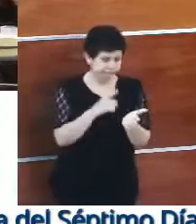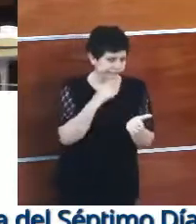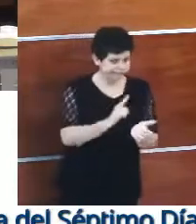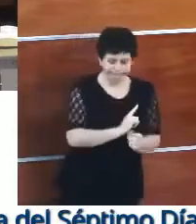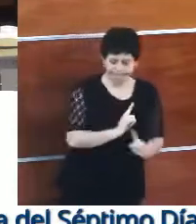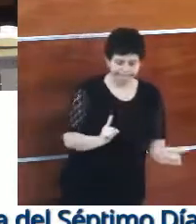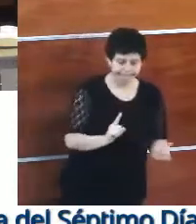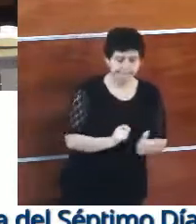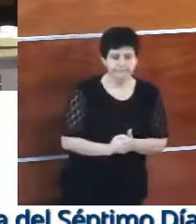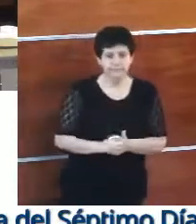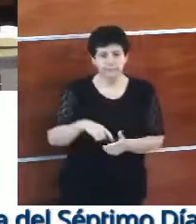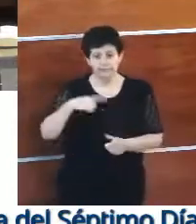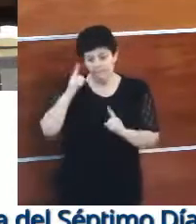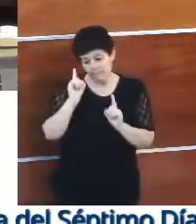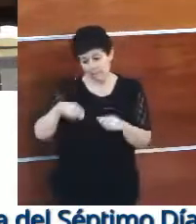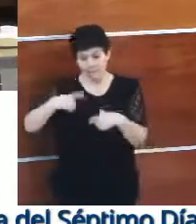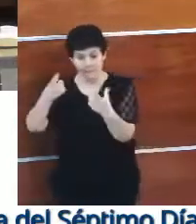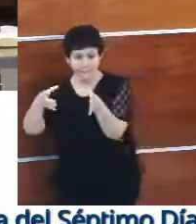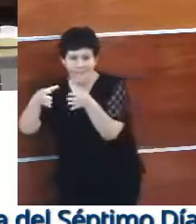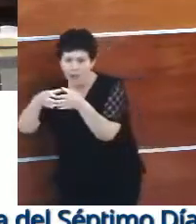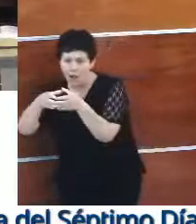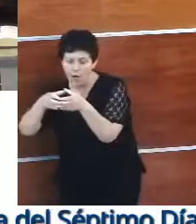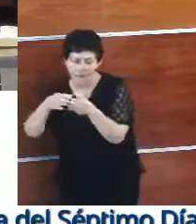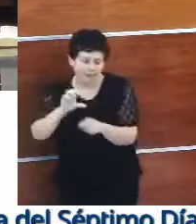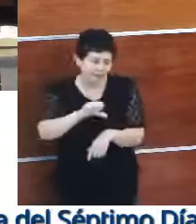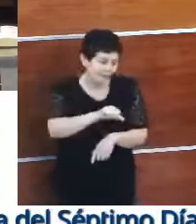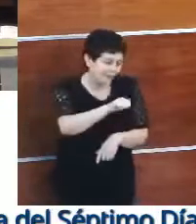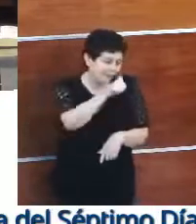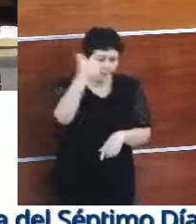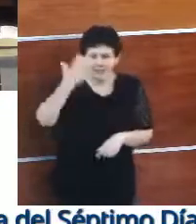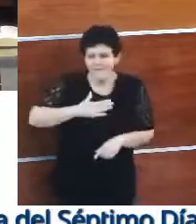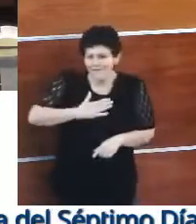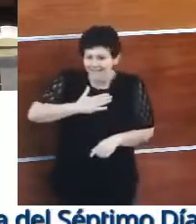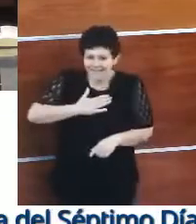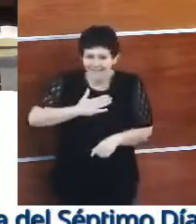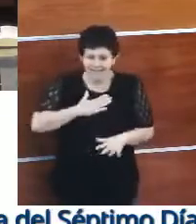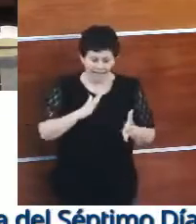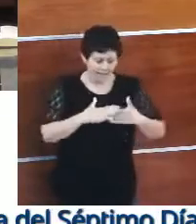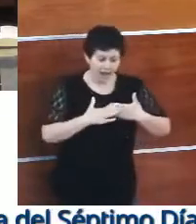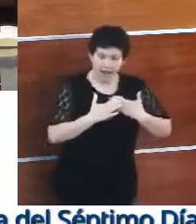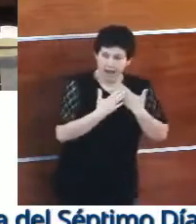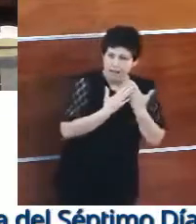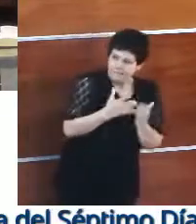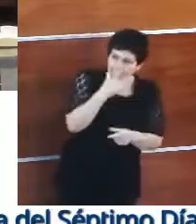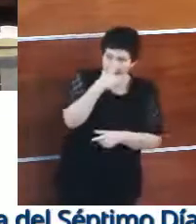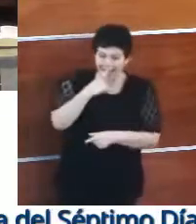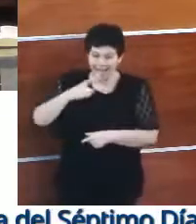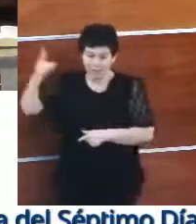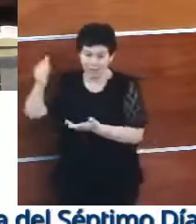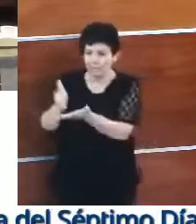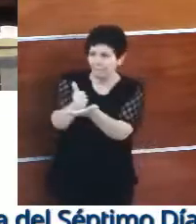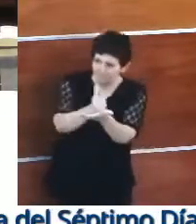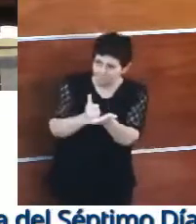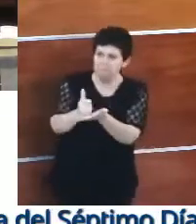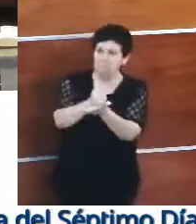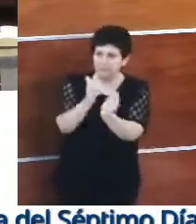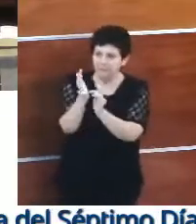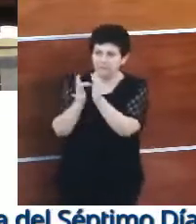era un día glorioso para otro grupo, un día gozoso para aquellos que amaban y anunciaban y esperaban la venida del